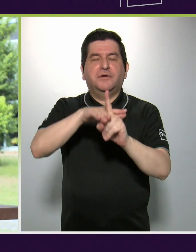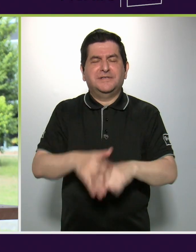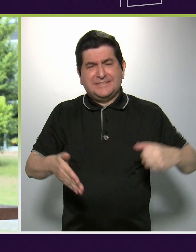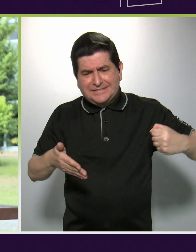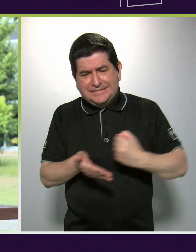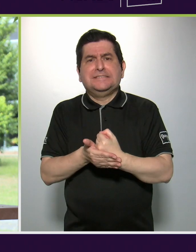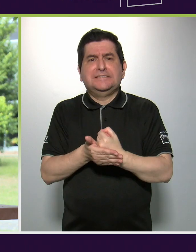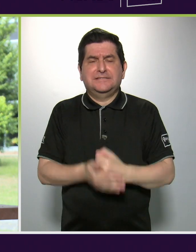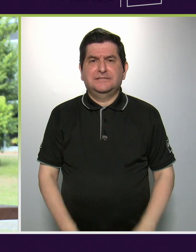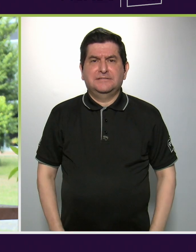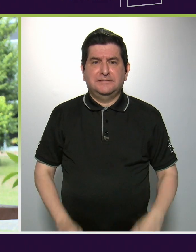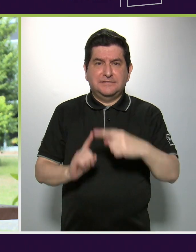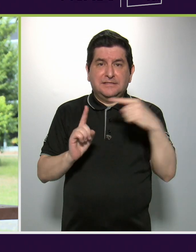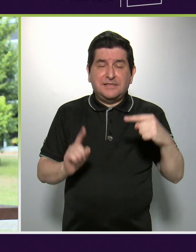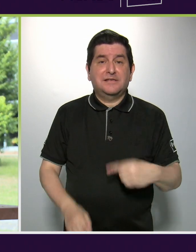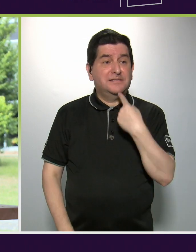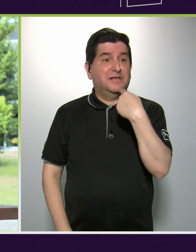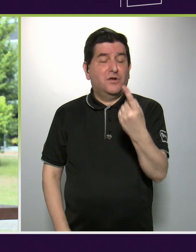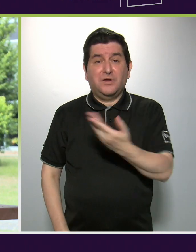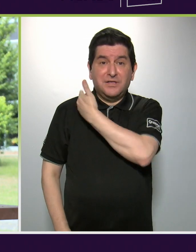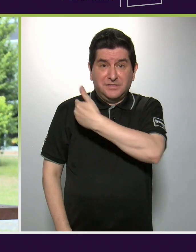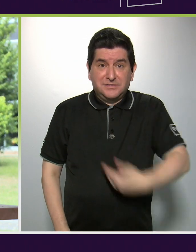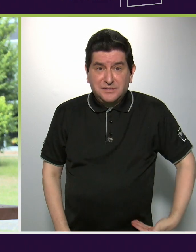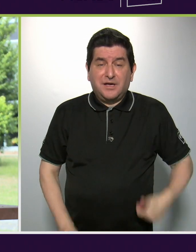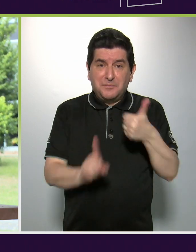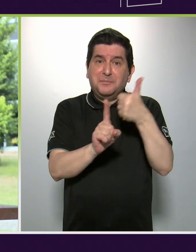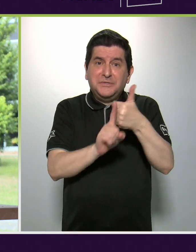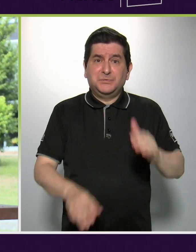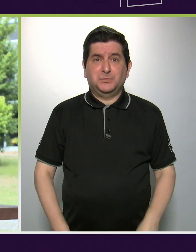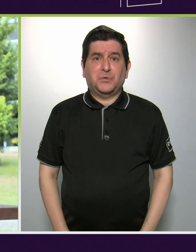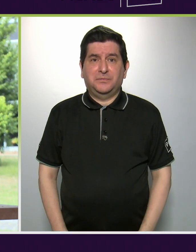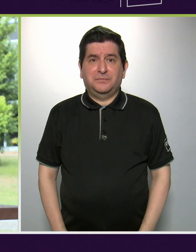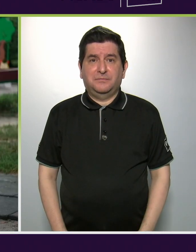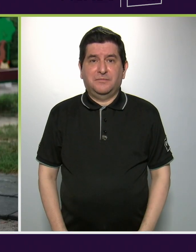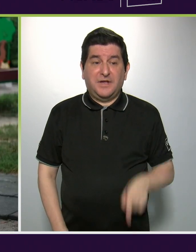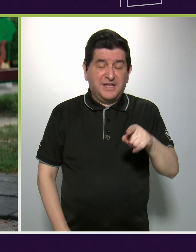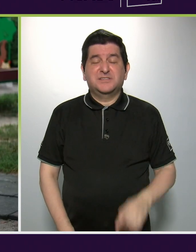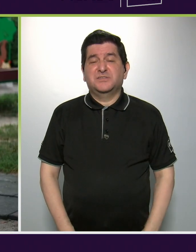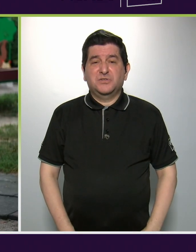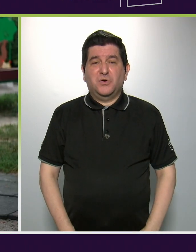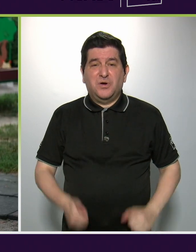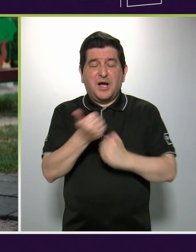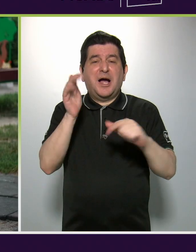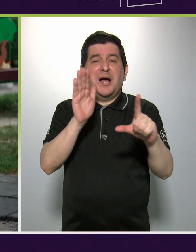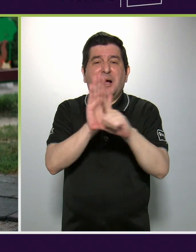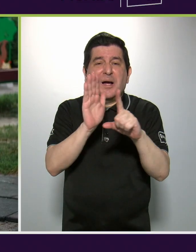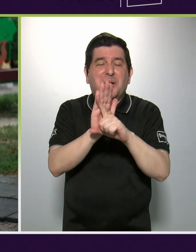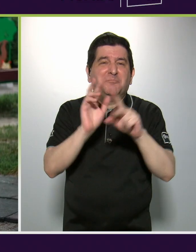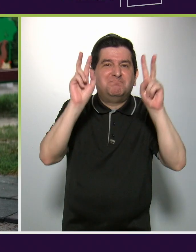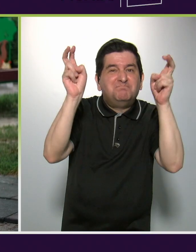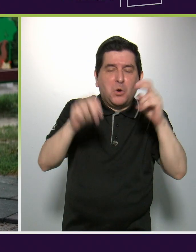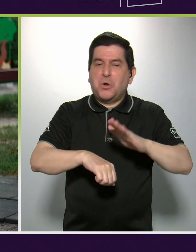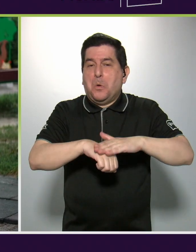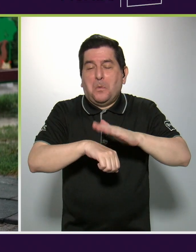¿verdad? Esto obviamente legitima y da como cierto permiso para que las personas vuelvan a actuar de esta forma, ¿no?